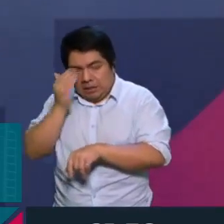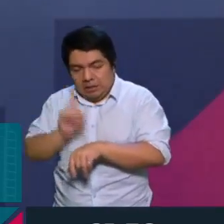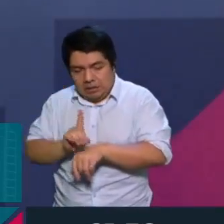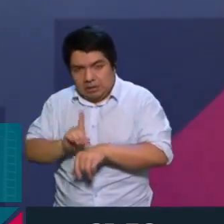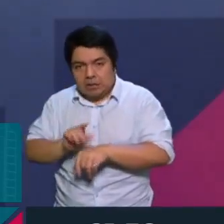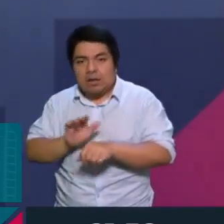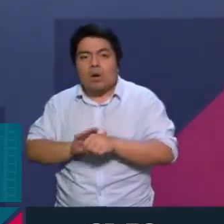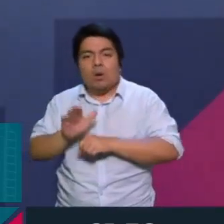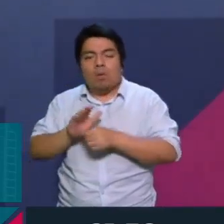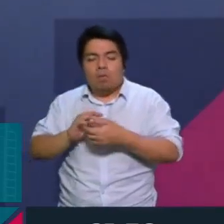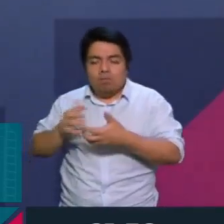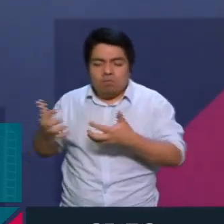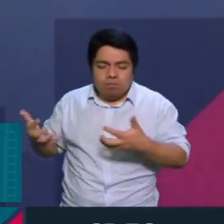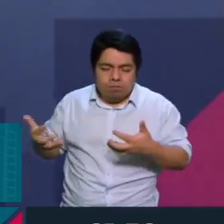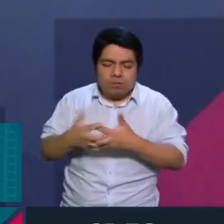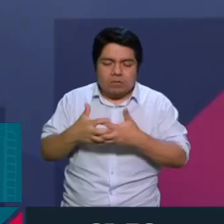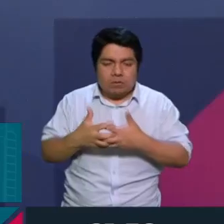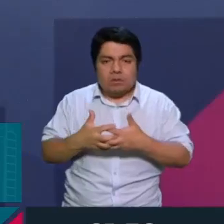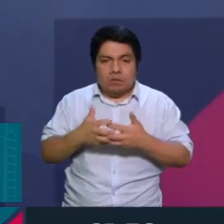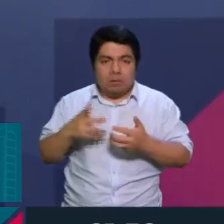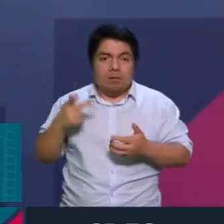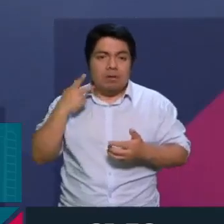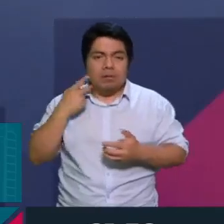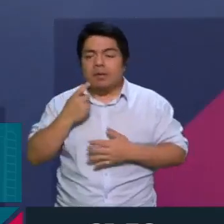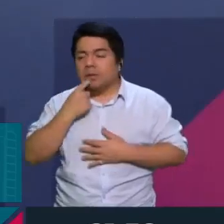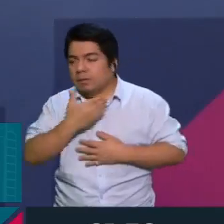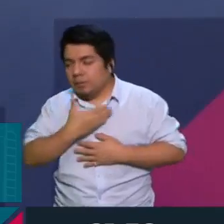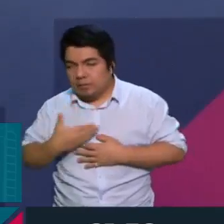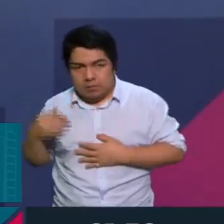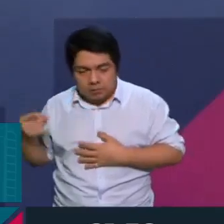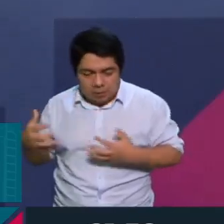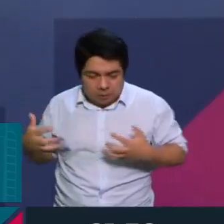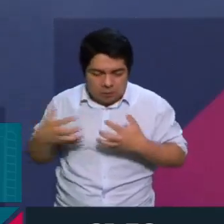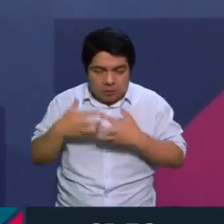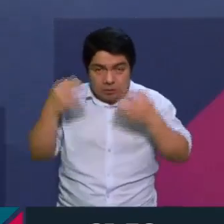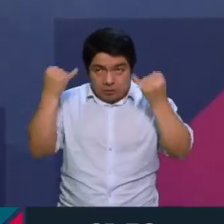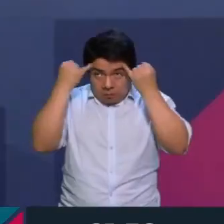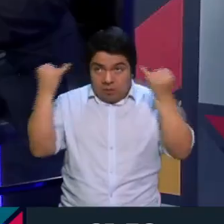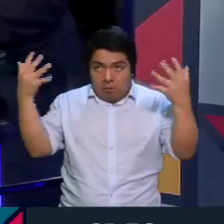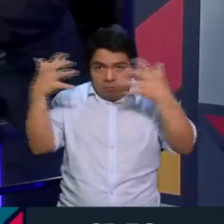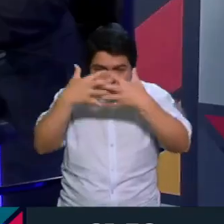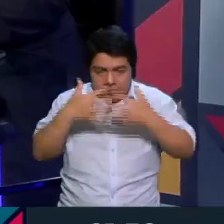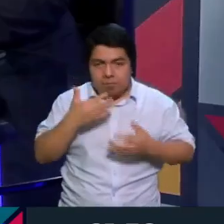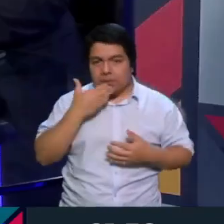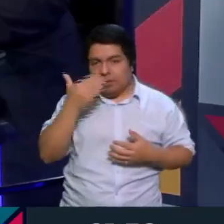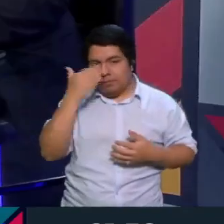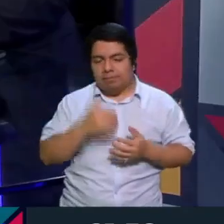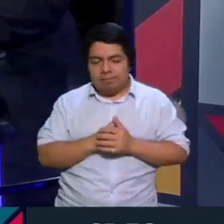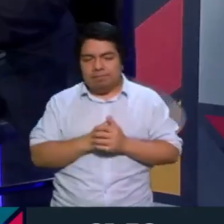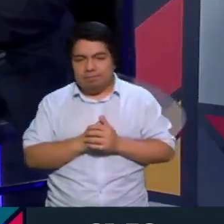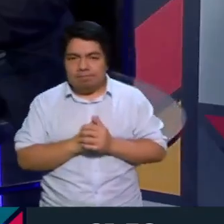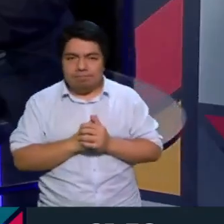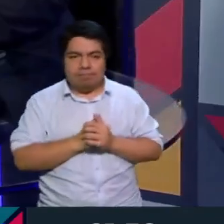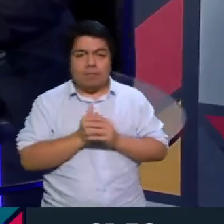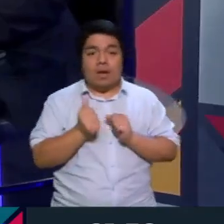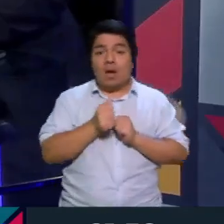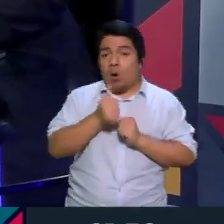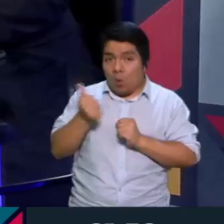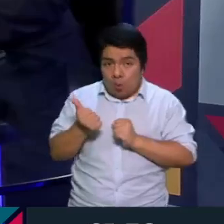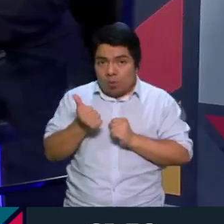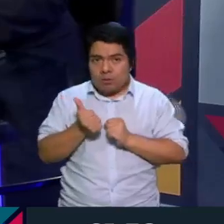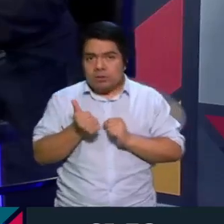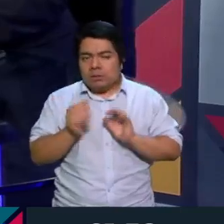pero es la congruencia política de Andrés Manuel López Obrador, ¿no? Mira, otro elemento que vale la pena